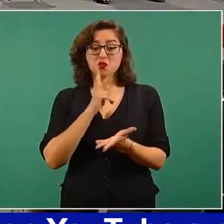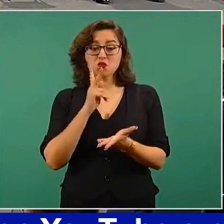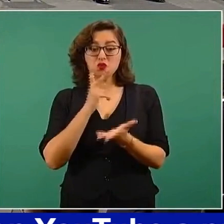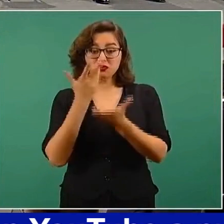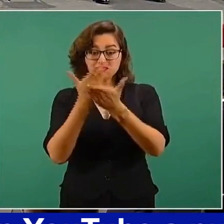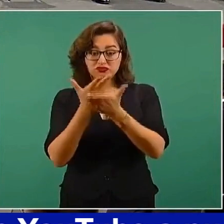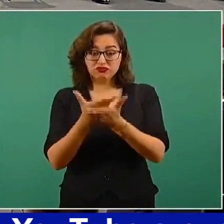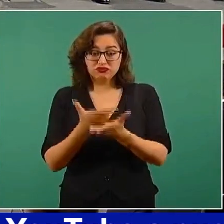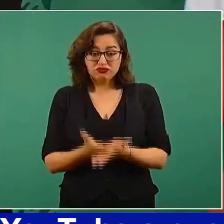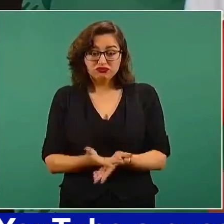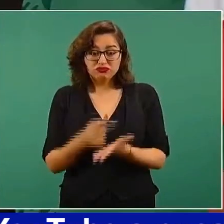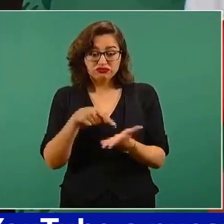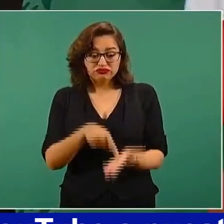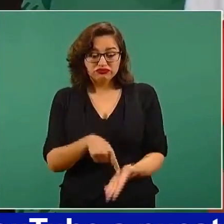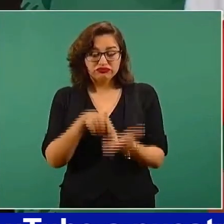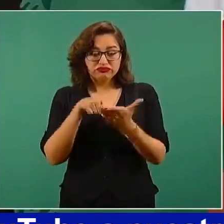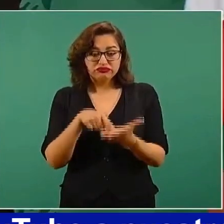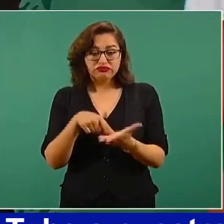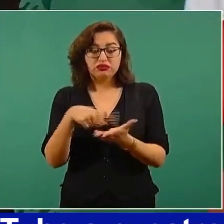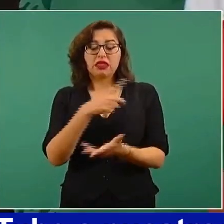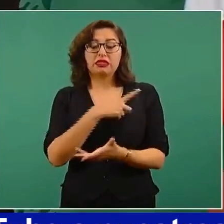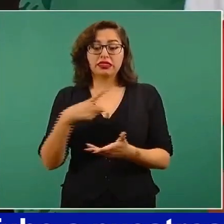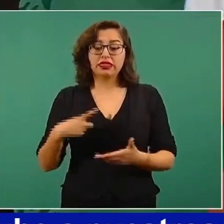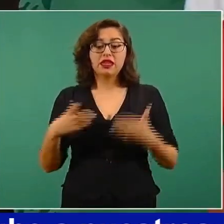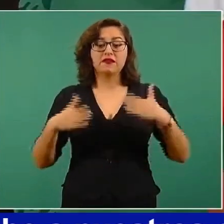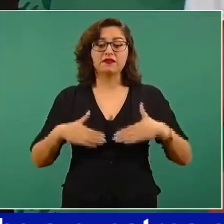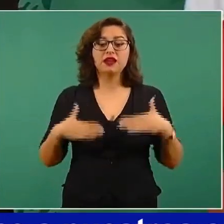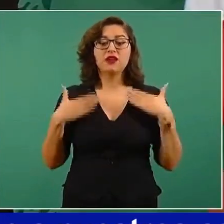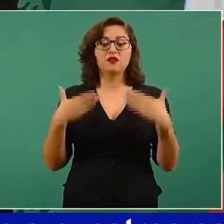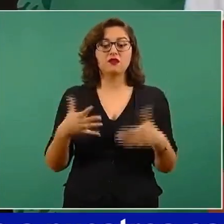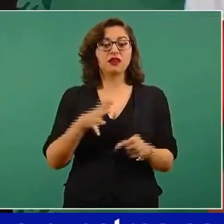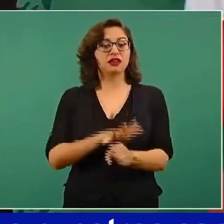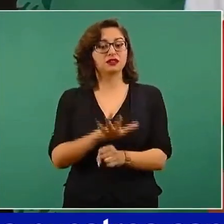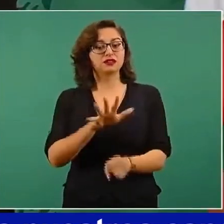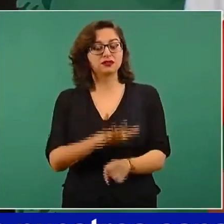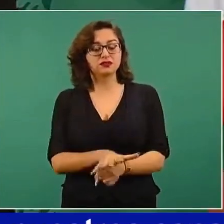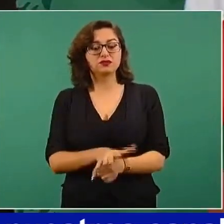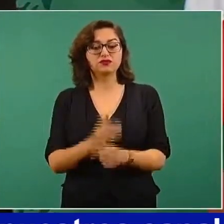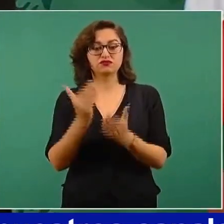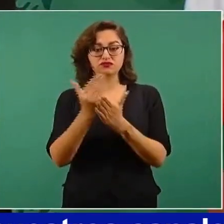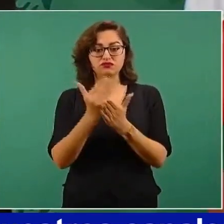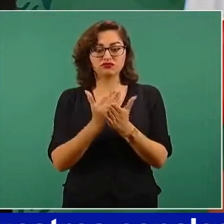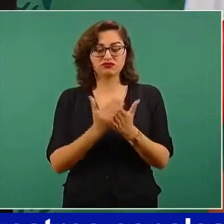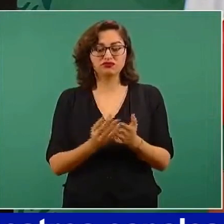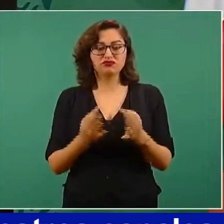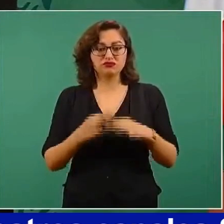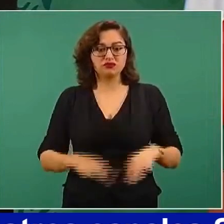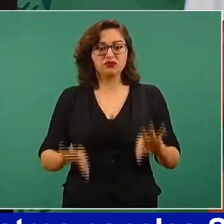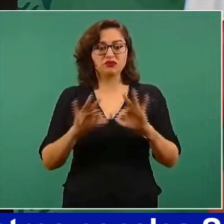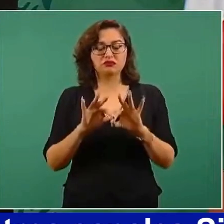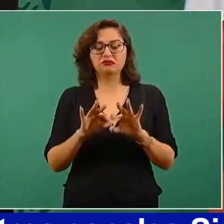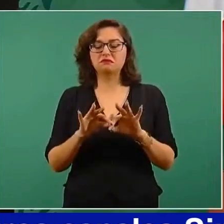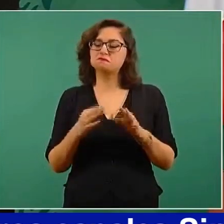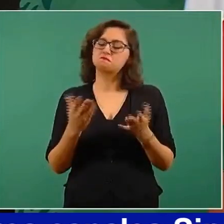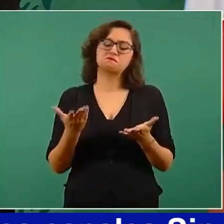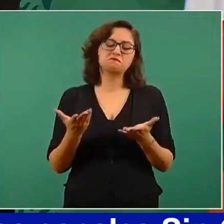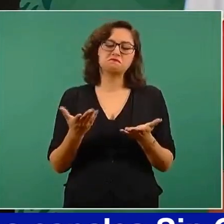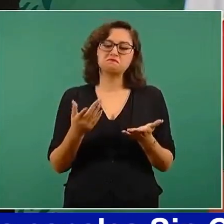estándar probatorio tiene que tener fiabilidad, suficiencia, variación y relevancia. Y por último,